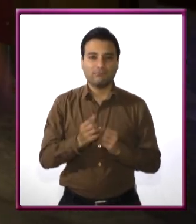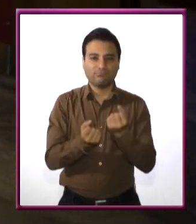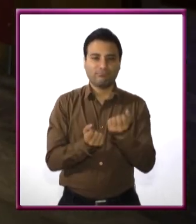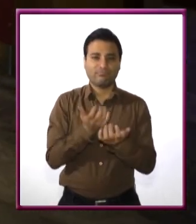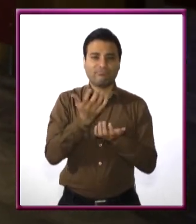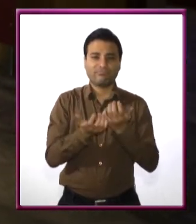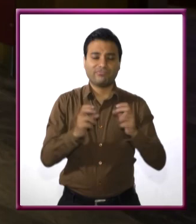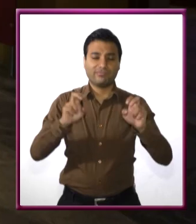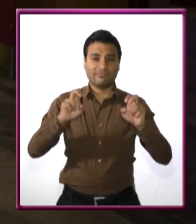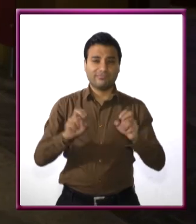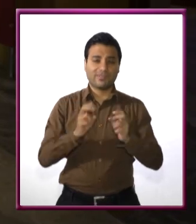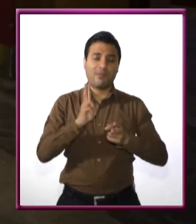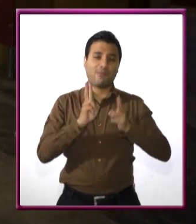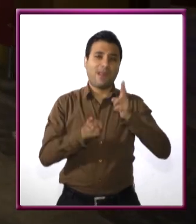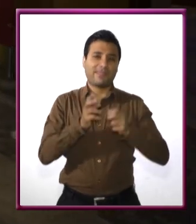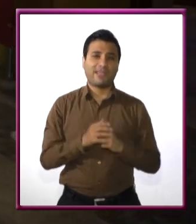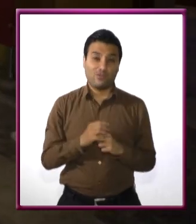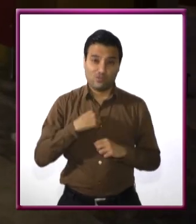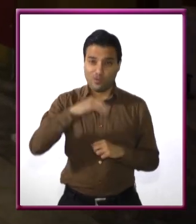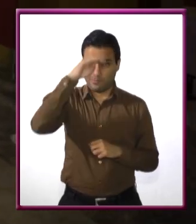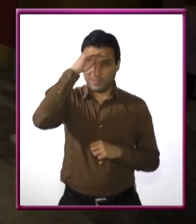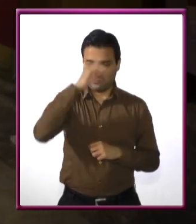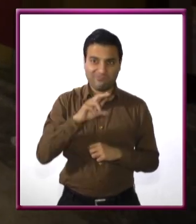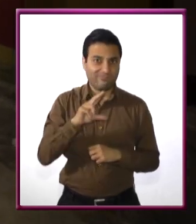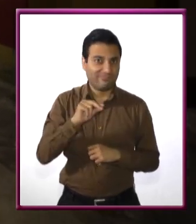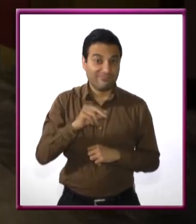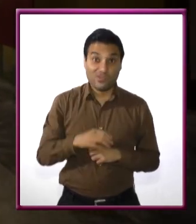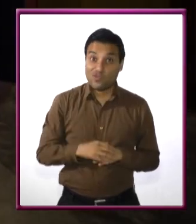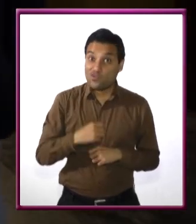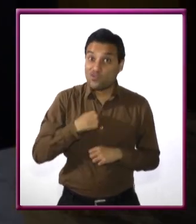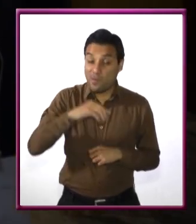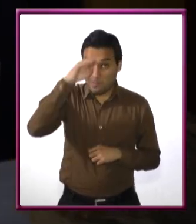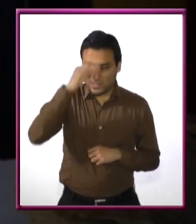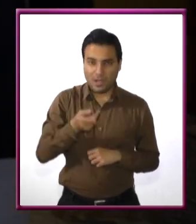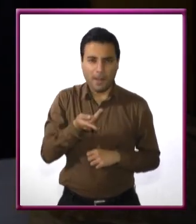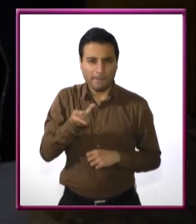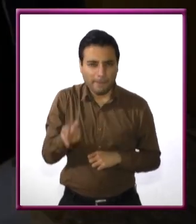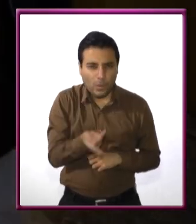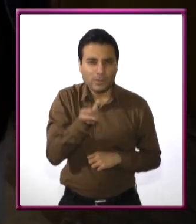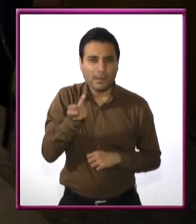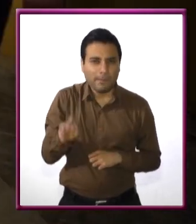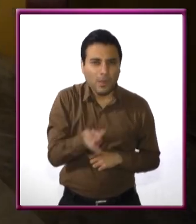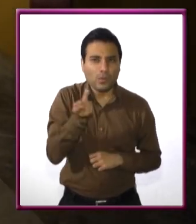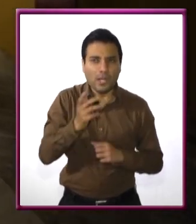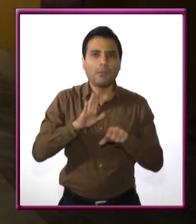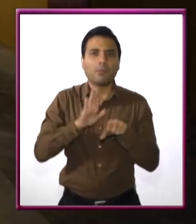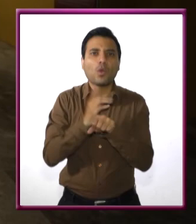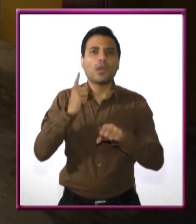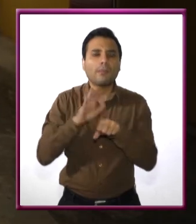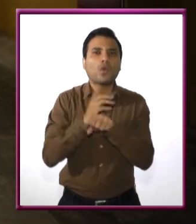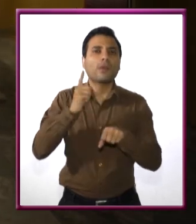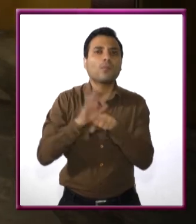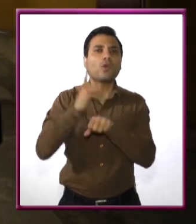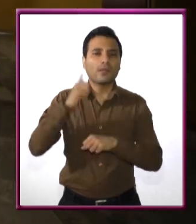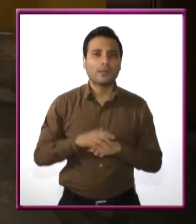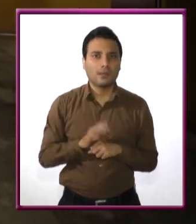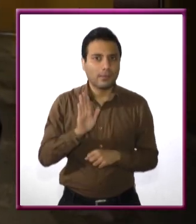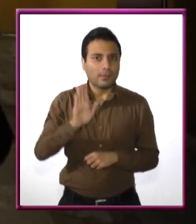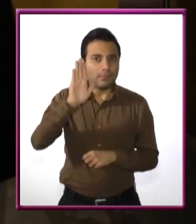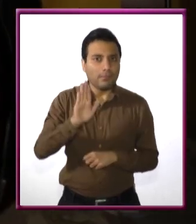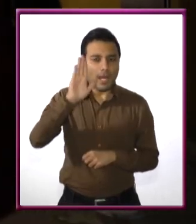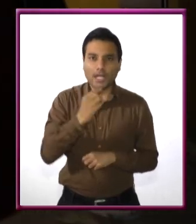frente a una chimenea. ¿Tú crees? Yo la verdad pienso todo lo contrario, que como preguntamos a cada rato ¿por qué? ¿Por qué? ¿Por qué? ¿Por qué? ¿Por